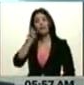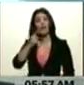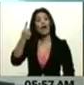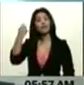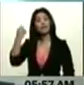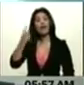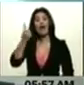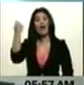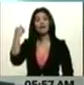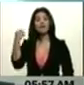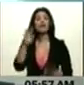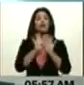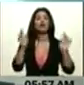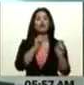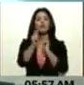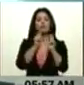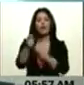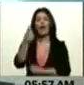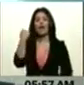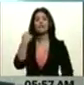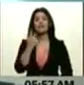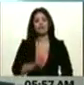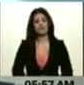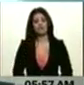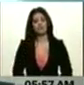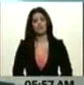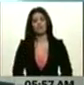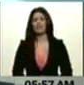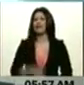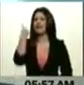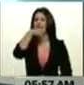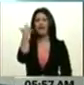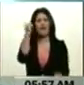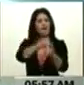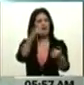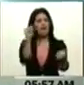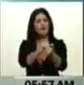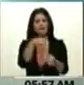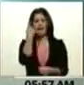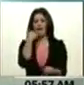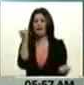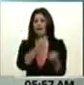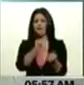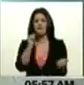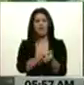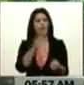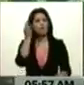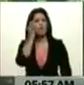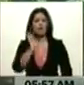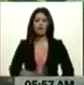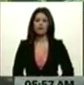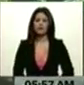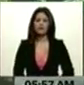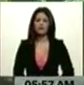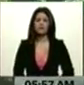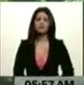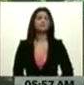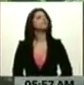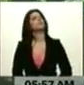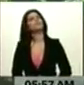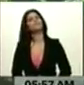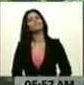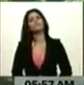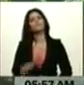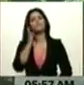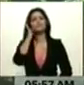Ayer di una rueda de prensa. Ayer ella dio una rueda de prensa descarada total y absolutamente. Y dijo todas estas cosas.